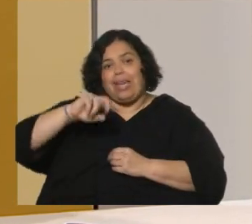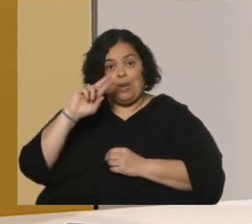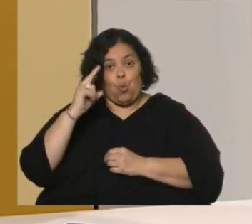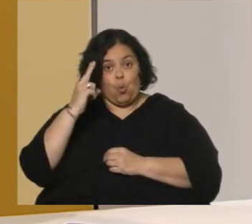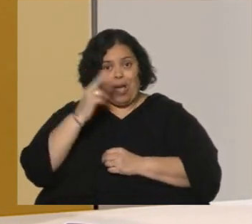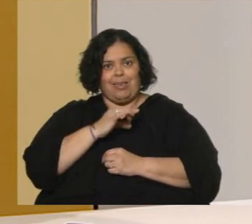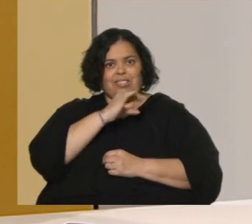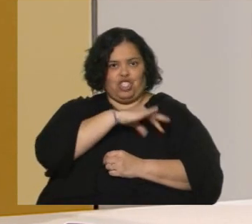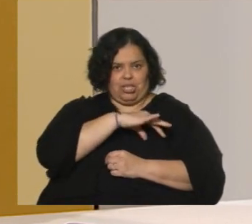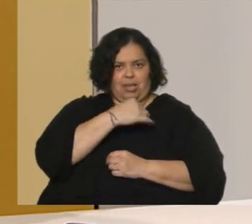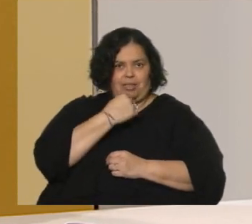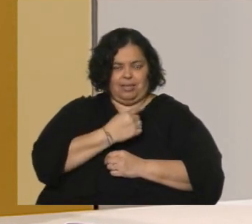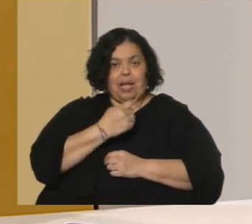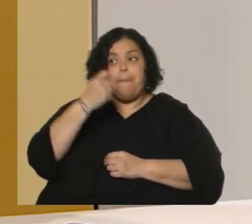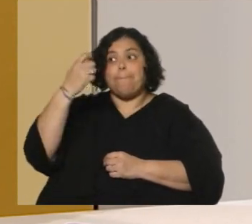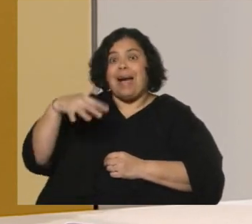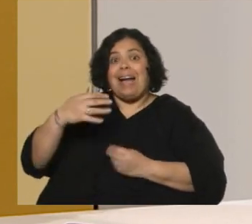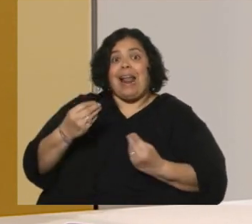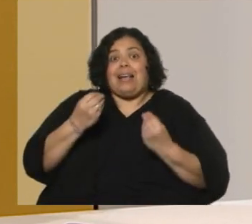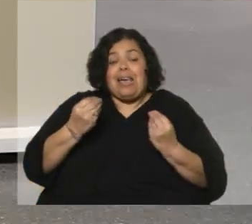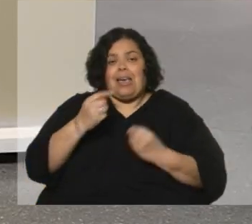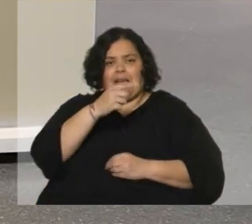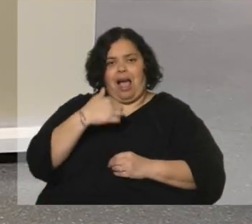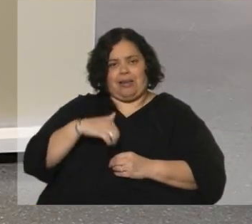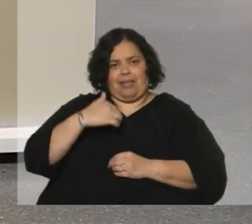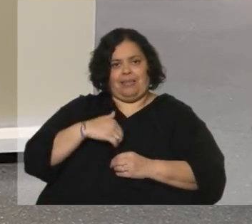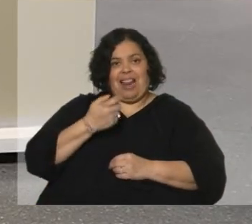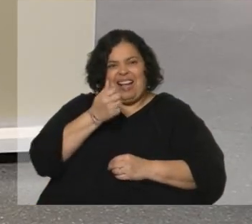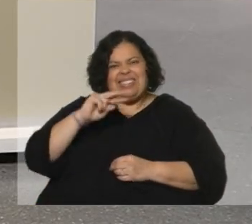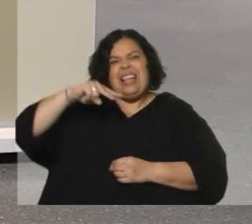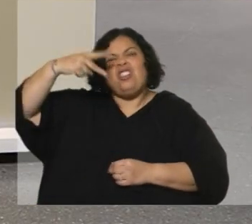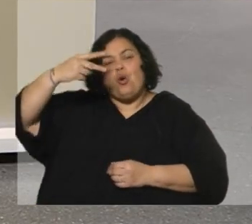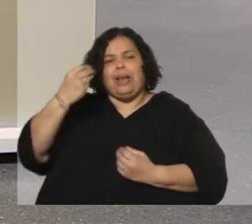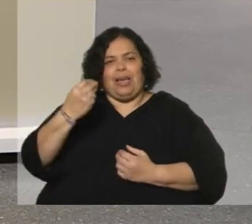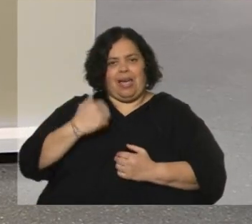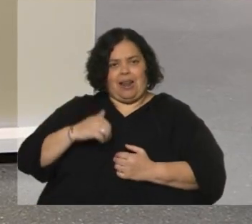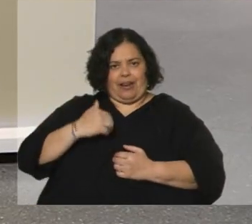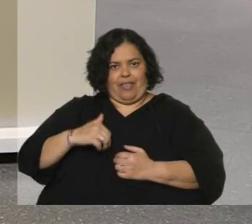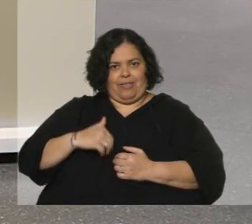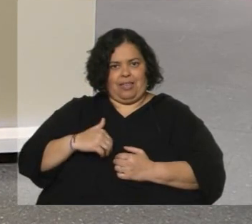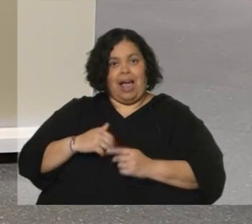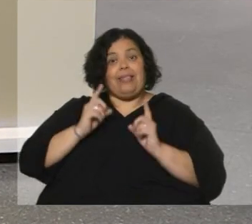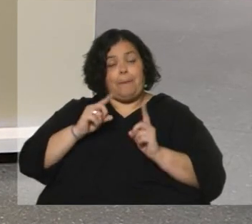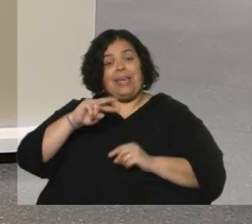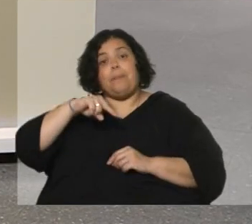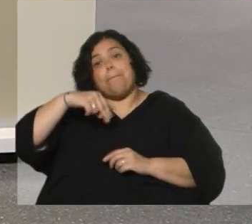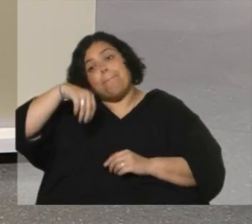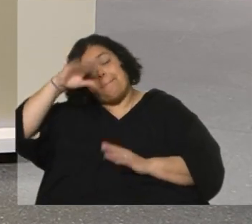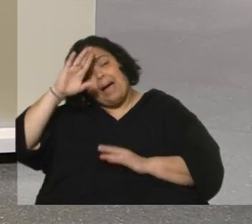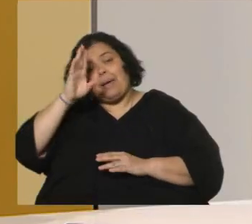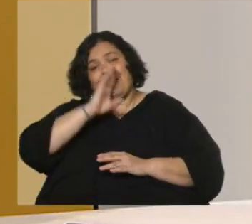y chile está más cara que en Argentina casi el doble que en Argentina y más cara que en Paraguay y que en